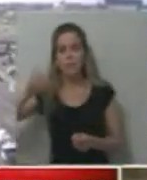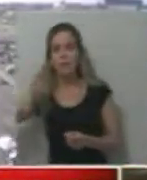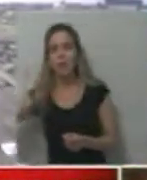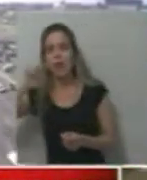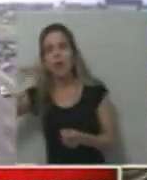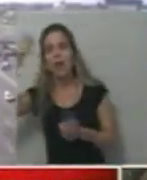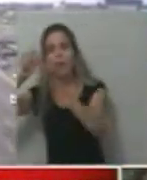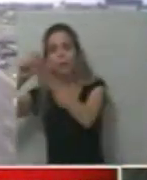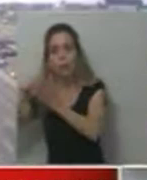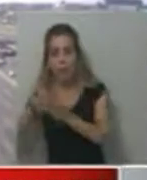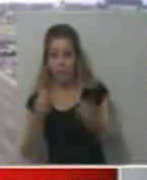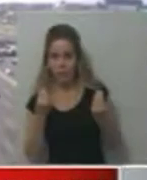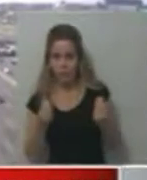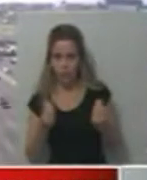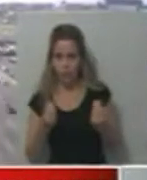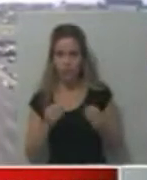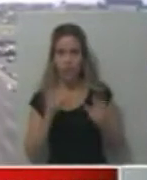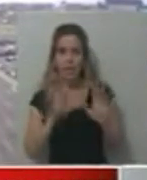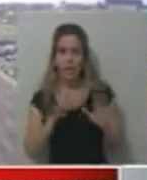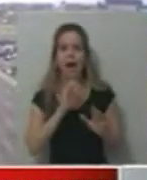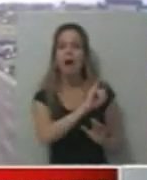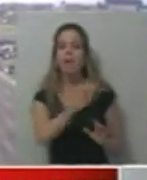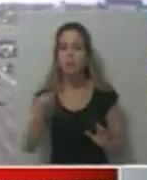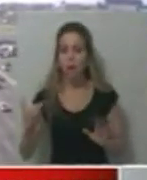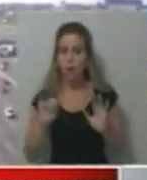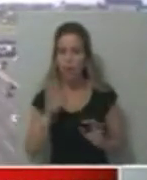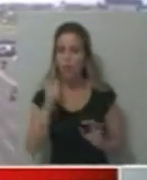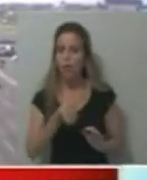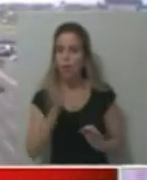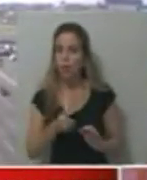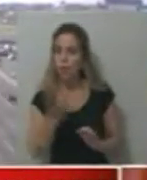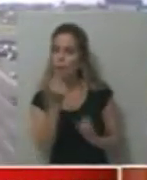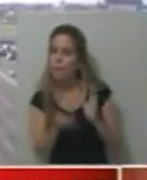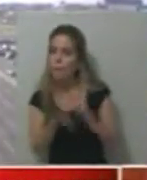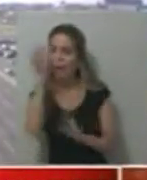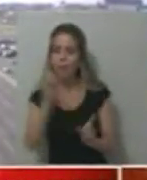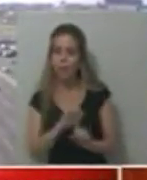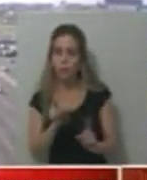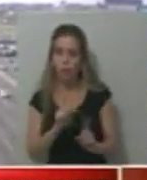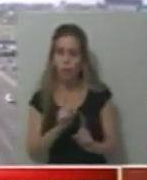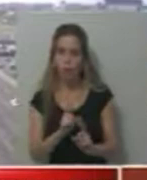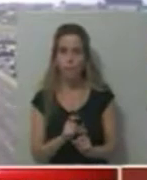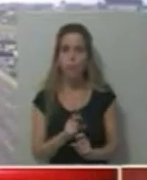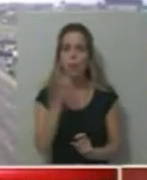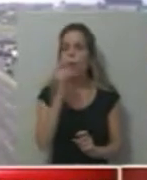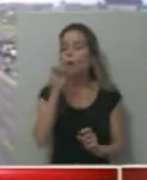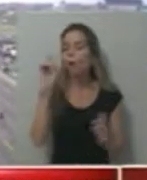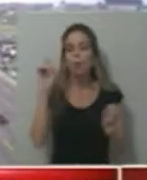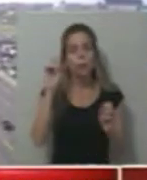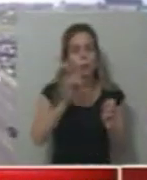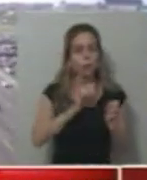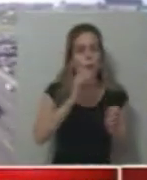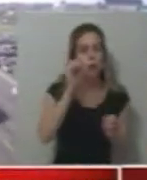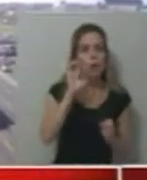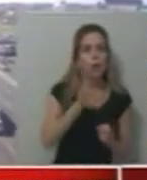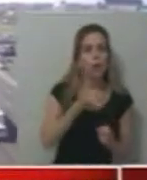Capitanich. Sí, no, no va hay, a haber no desdoblamiento. No dijo, el tipo de cambio es flotación administrada. Tipo de cambio. Bueno, 1 a 10, 1 a 6. No va